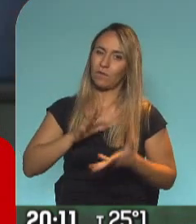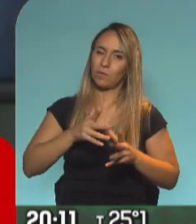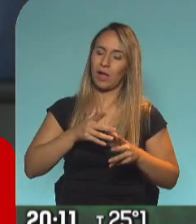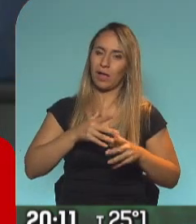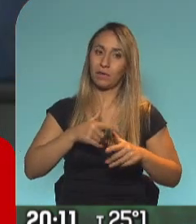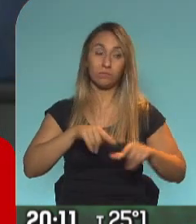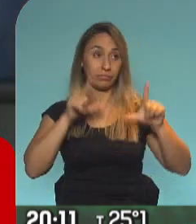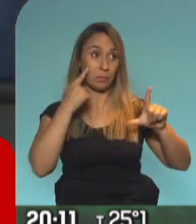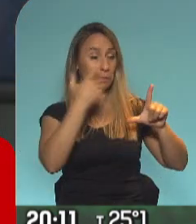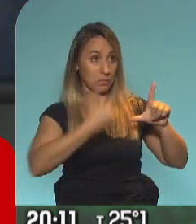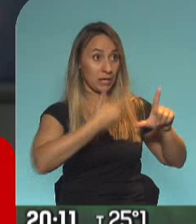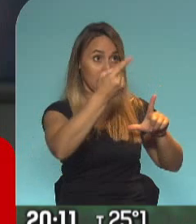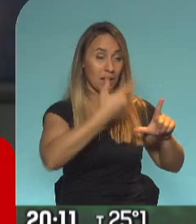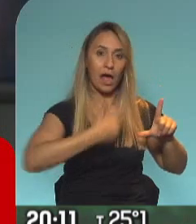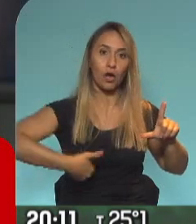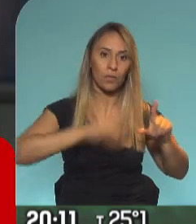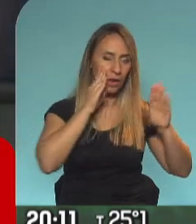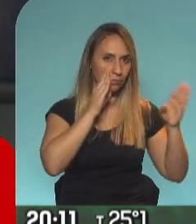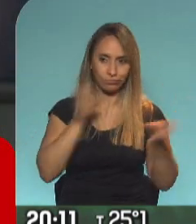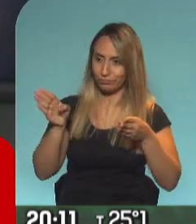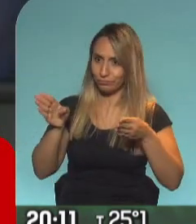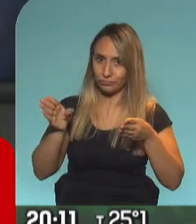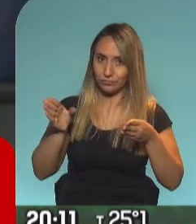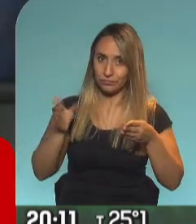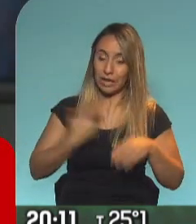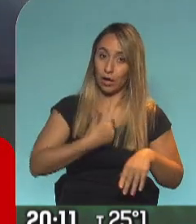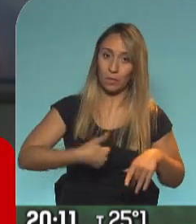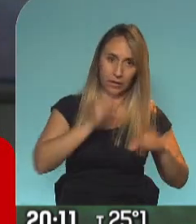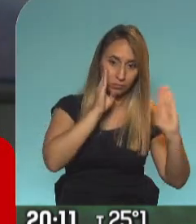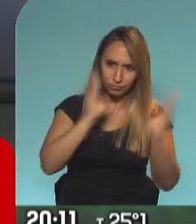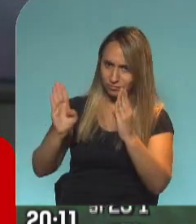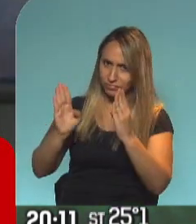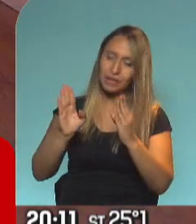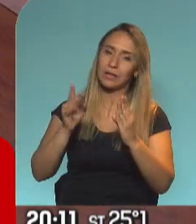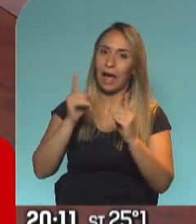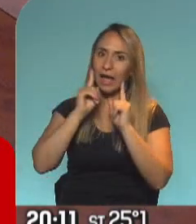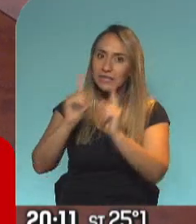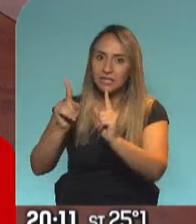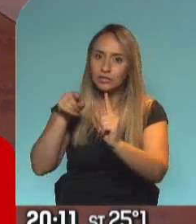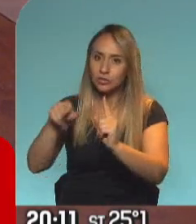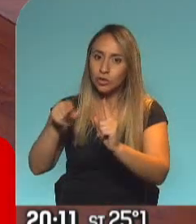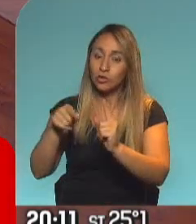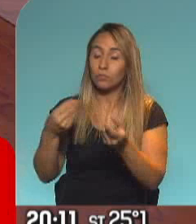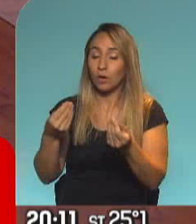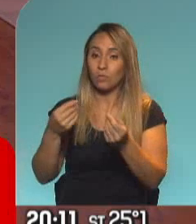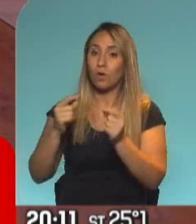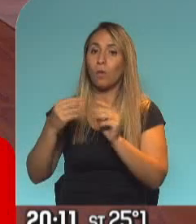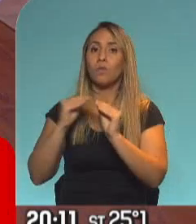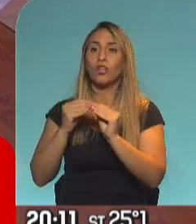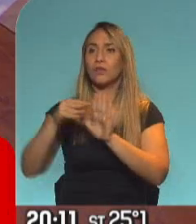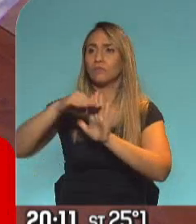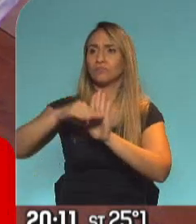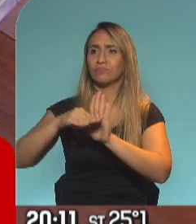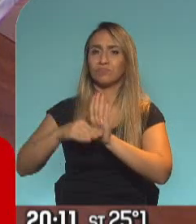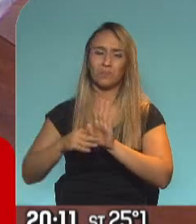para que el gobierno preste y nos tome en consideración por estas cosas